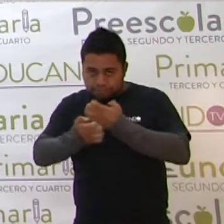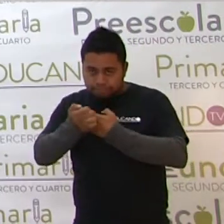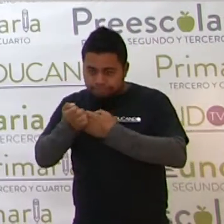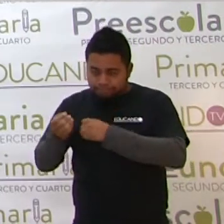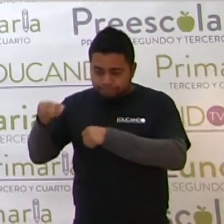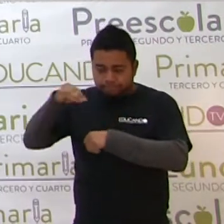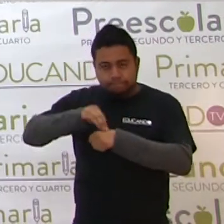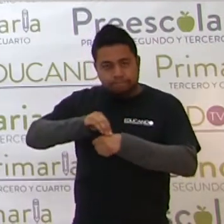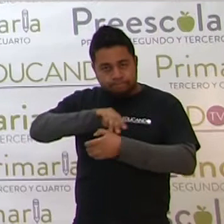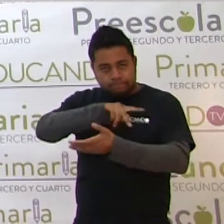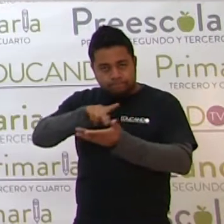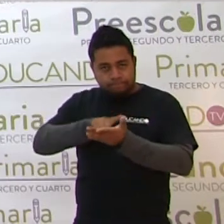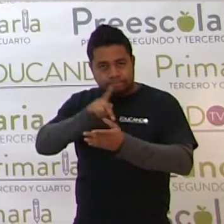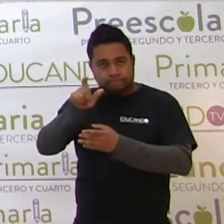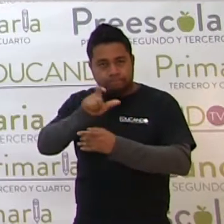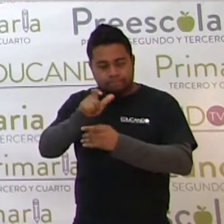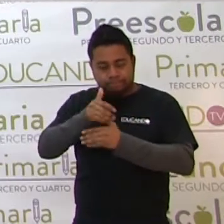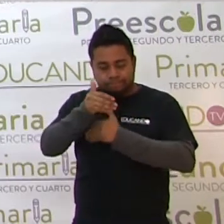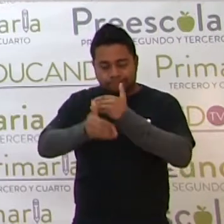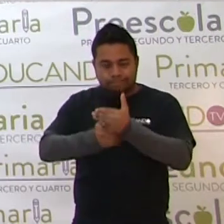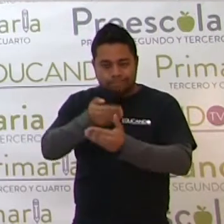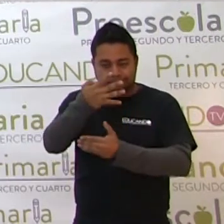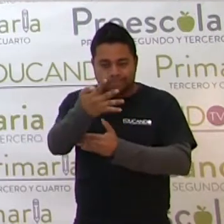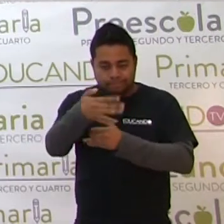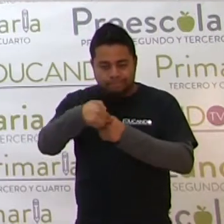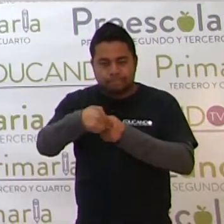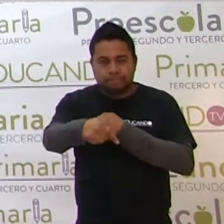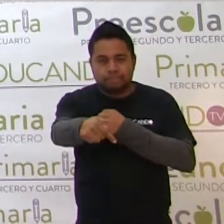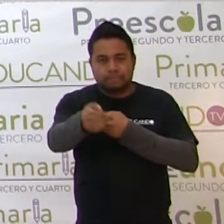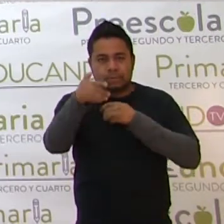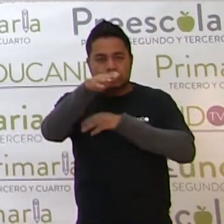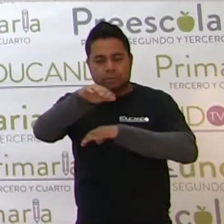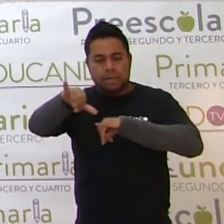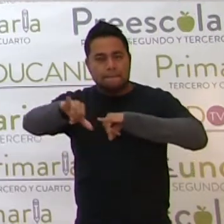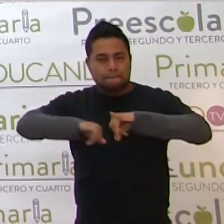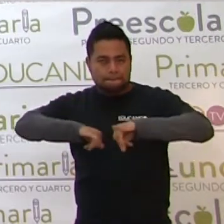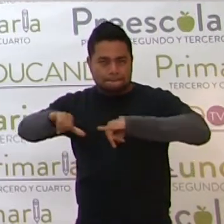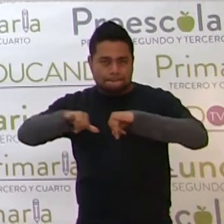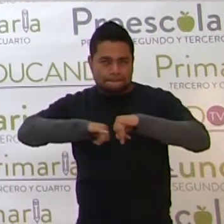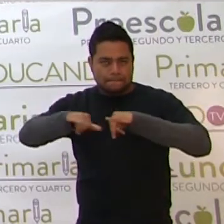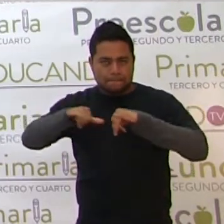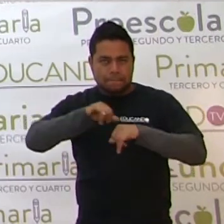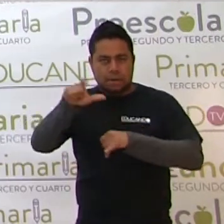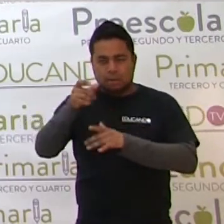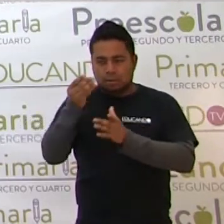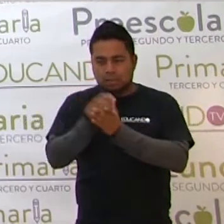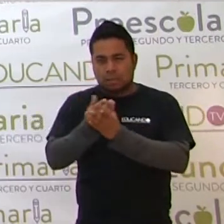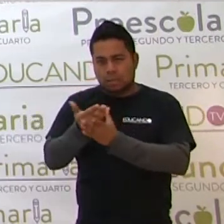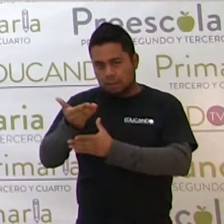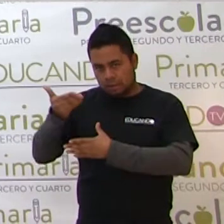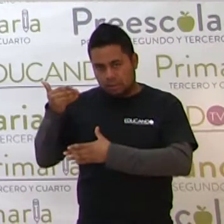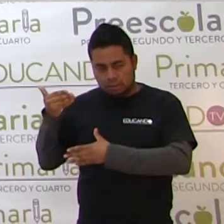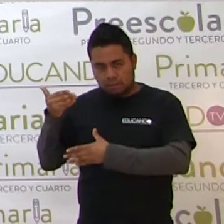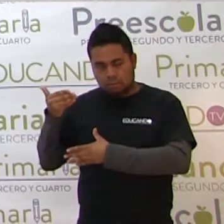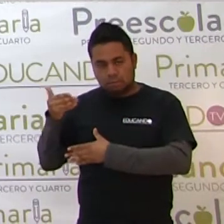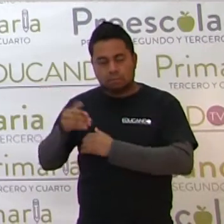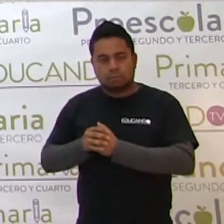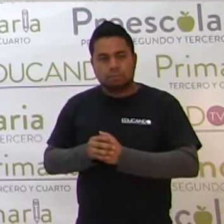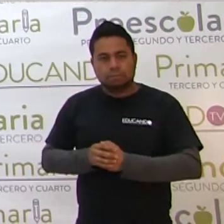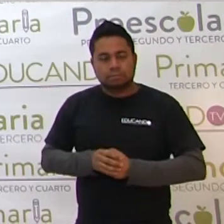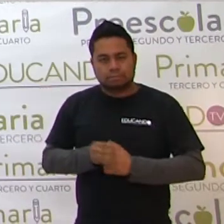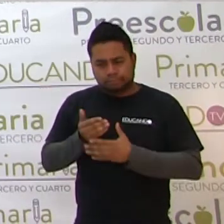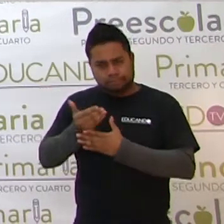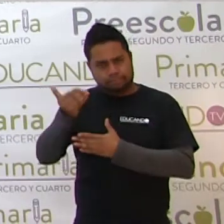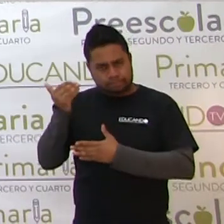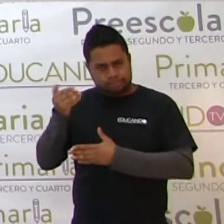retomar a partir del paso 4 en adelante del mapa que vimos en la ocasión anterior. La vez